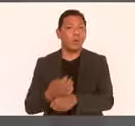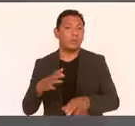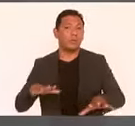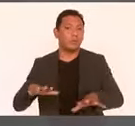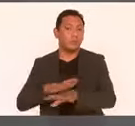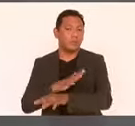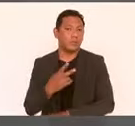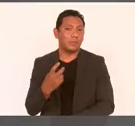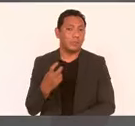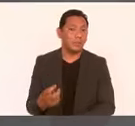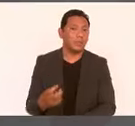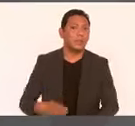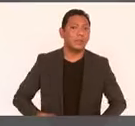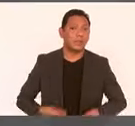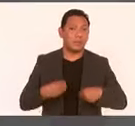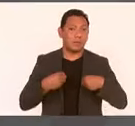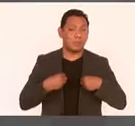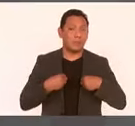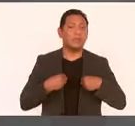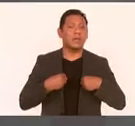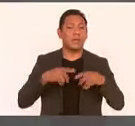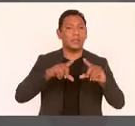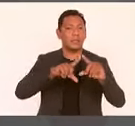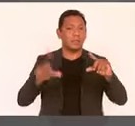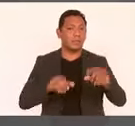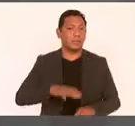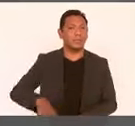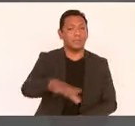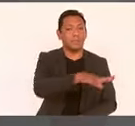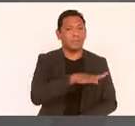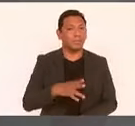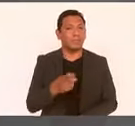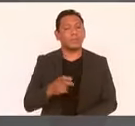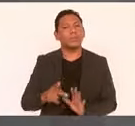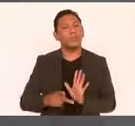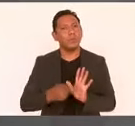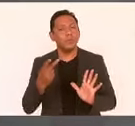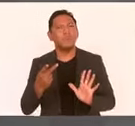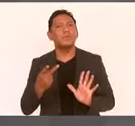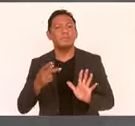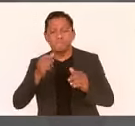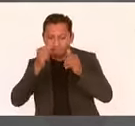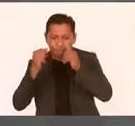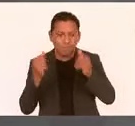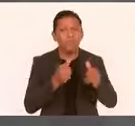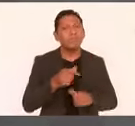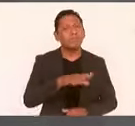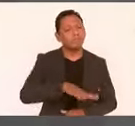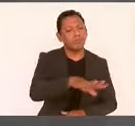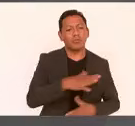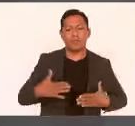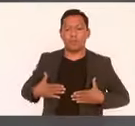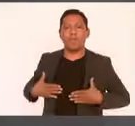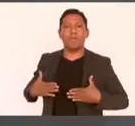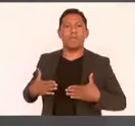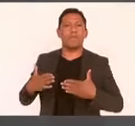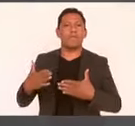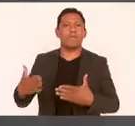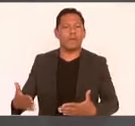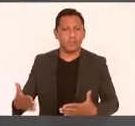Transformación de la Vida Pública de México vuelve otra vez a recuperar la confianza del pueblo en